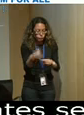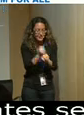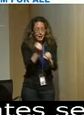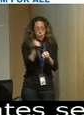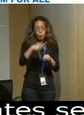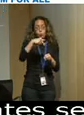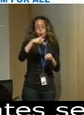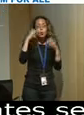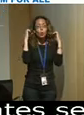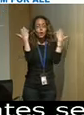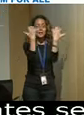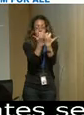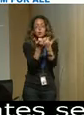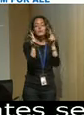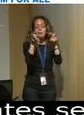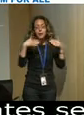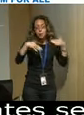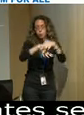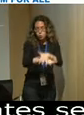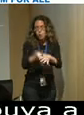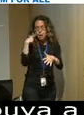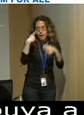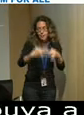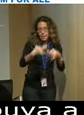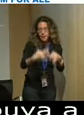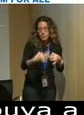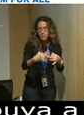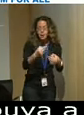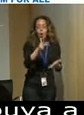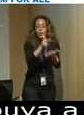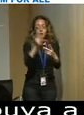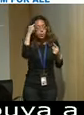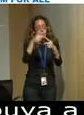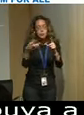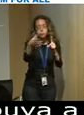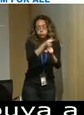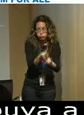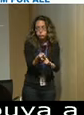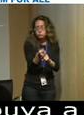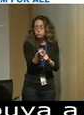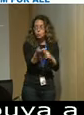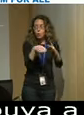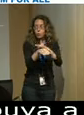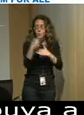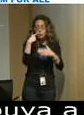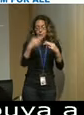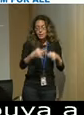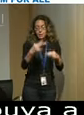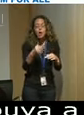sea de inclusión, pero de la inclusión de verdad, no solo de la inclusión nominal de etiqueta.